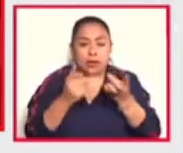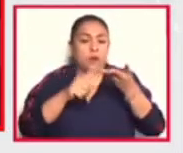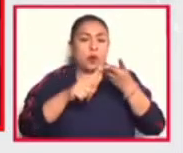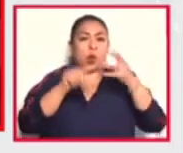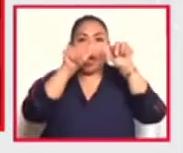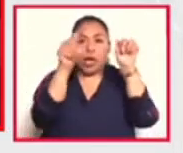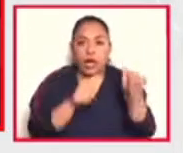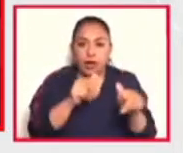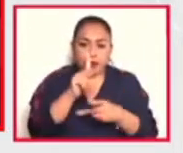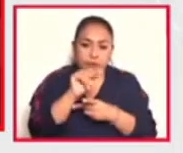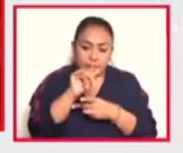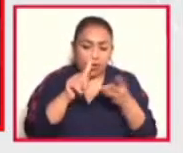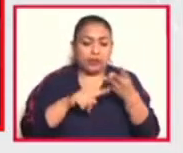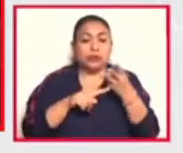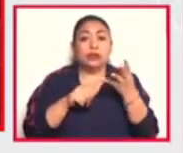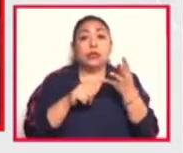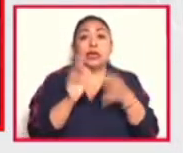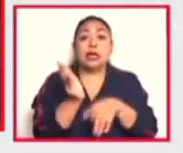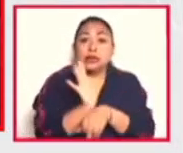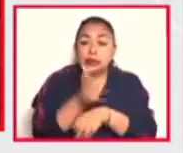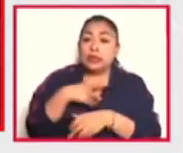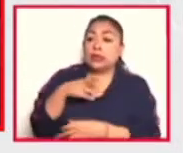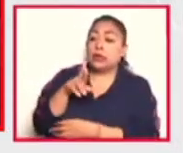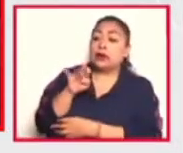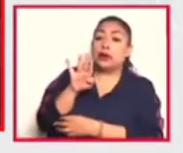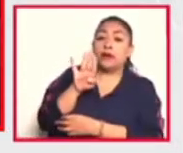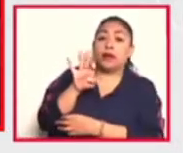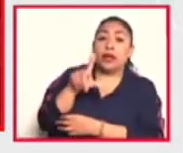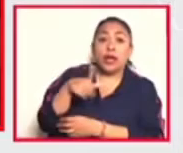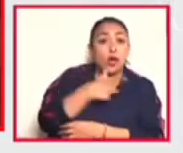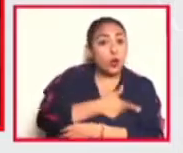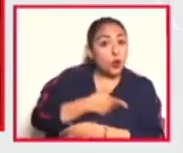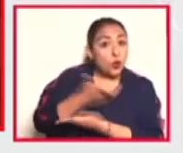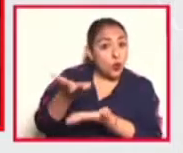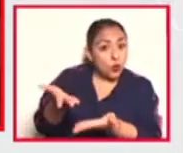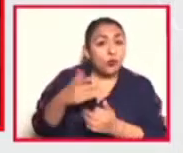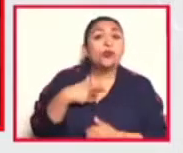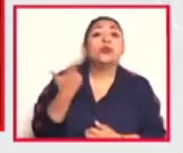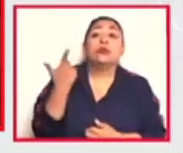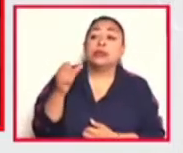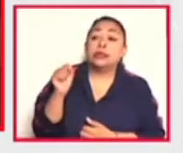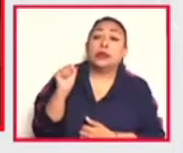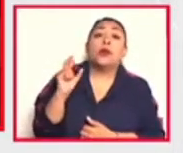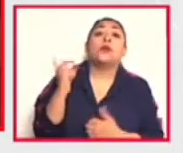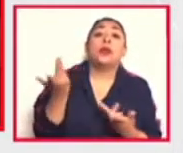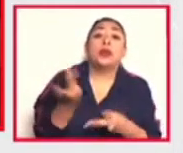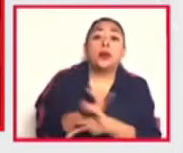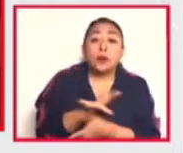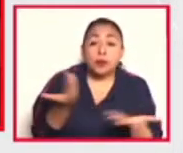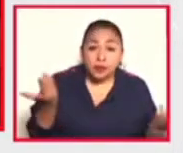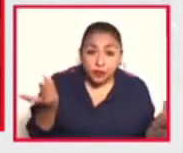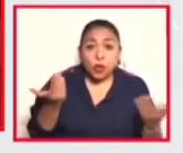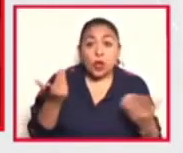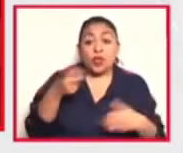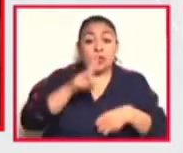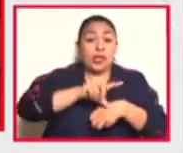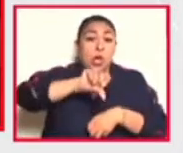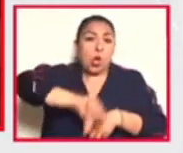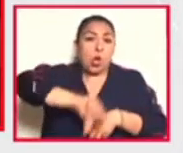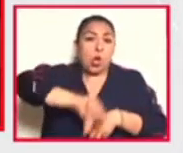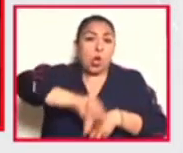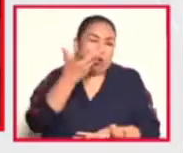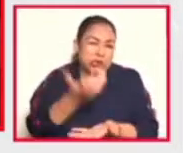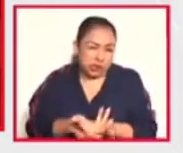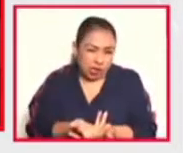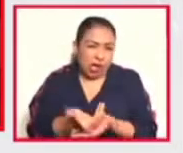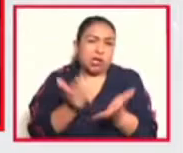de cine. Rafael García Villegas, qué gusto estar contigo. ¿Qué tal tu fin de semana? ¿Qué tal este día de asueto? Bueno, algunos de